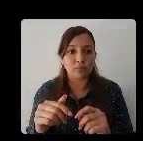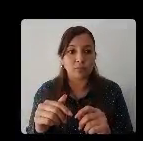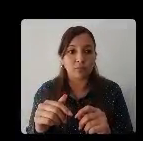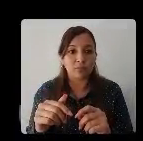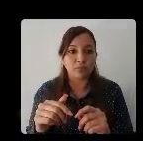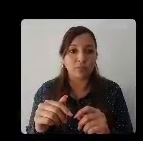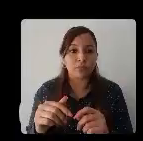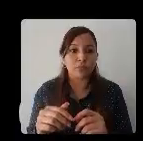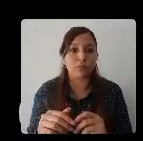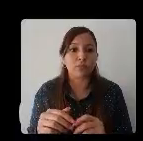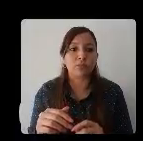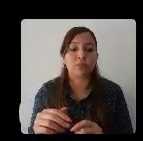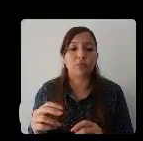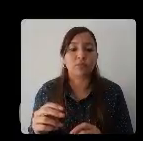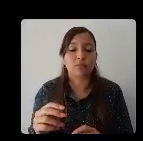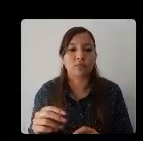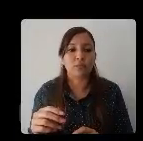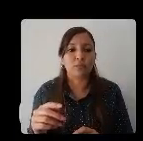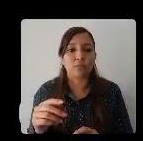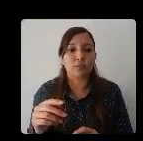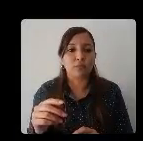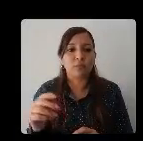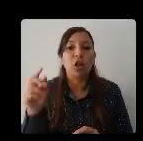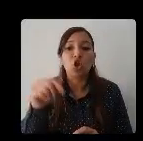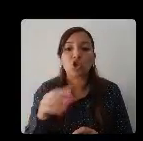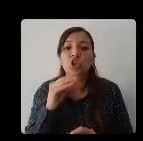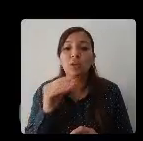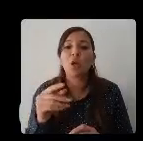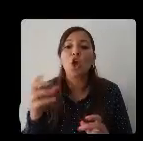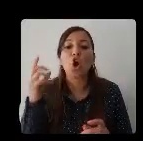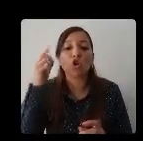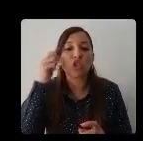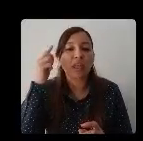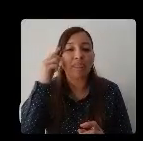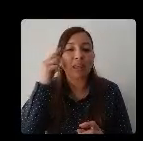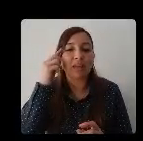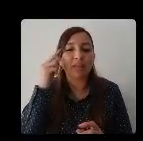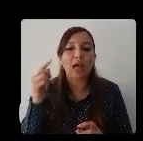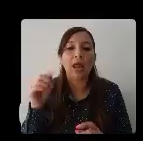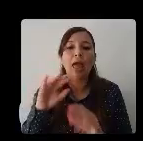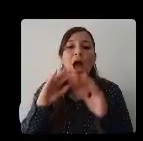Los servicios turísticos que ofrecemos son el transporte en bote desde